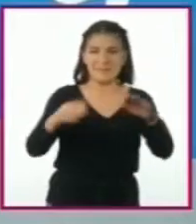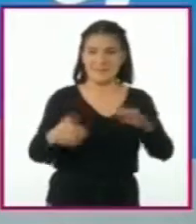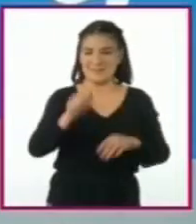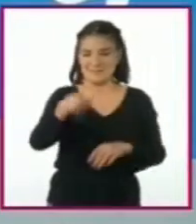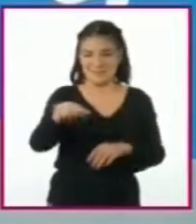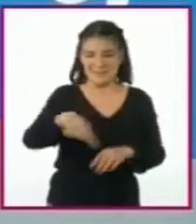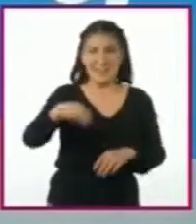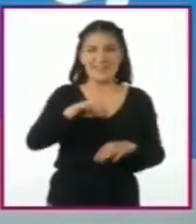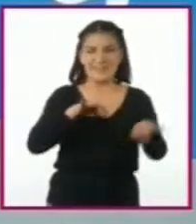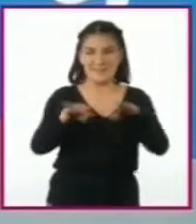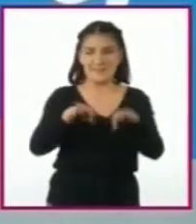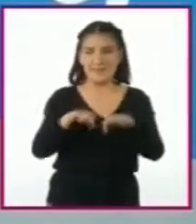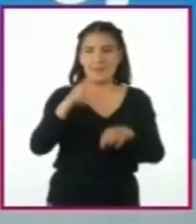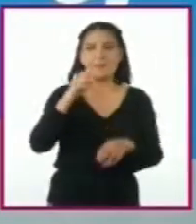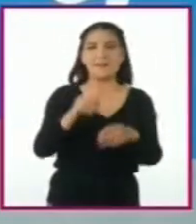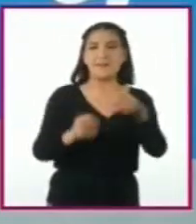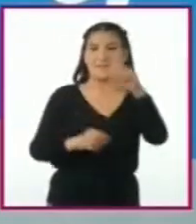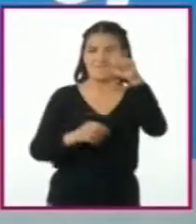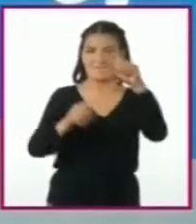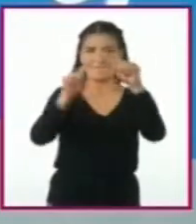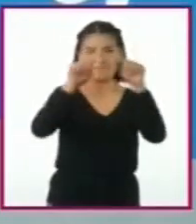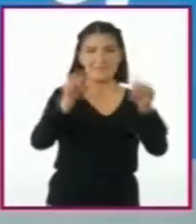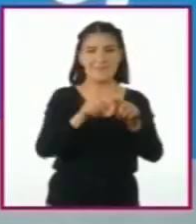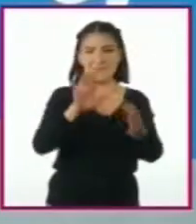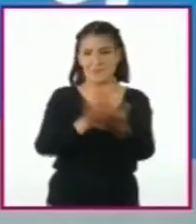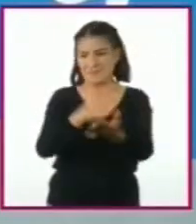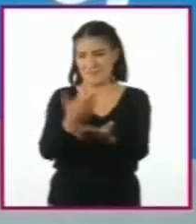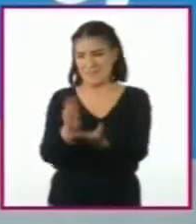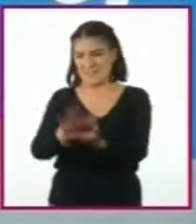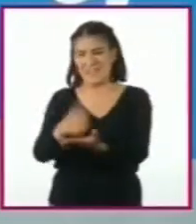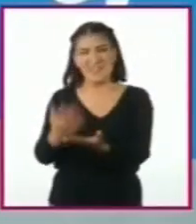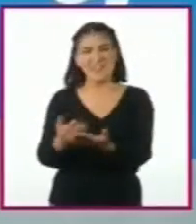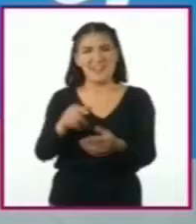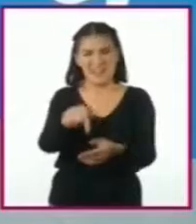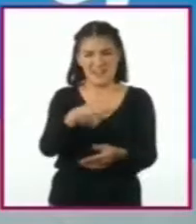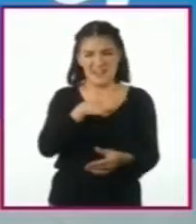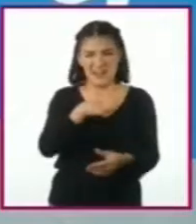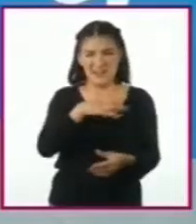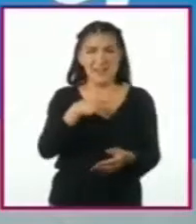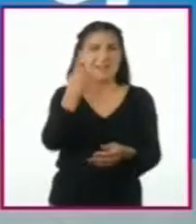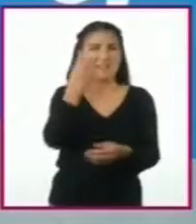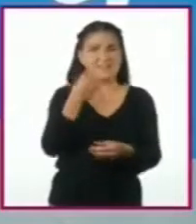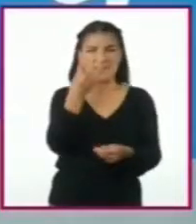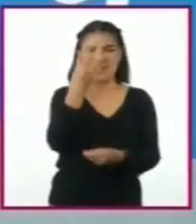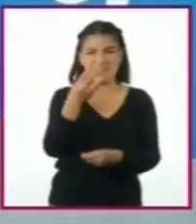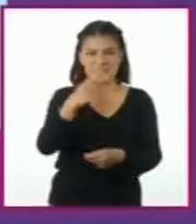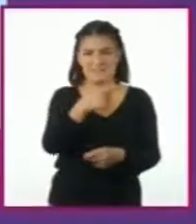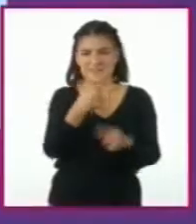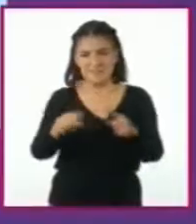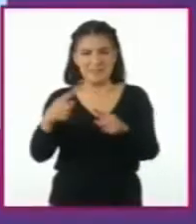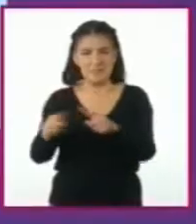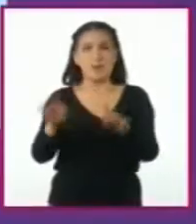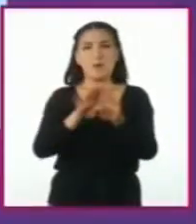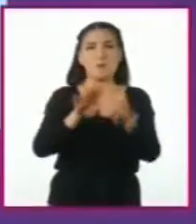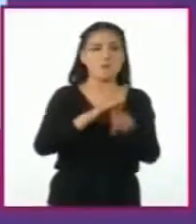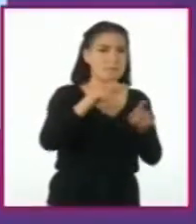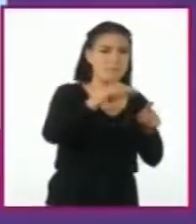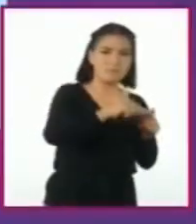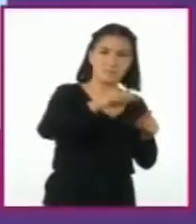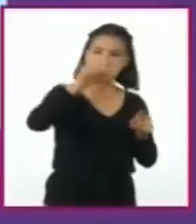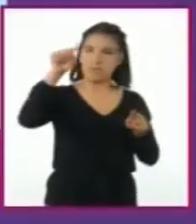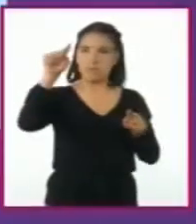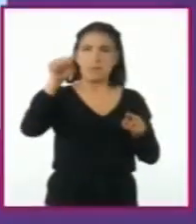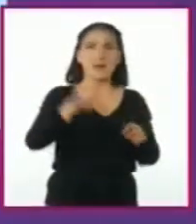3 tarjetas de diferentes tamaños y cada una con una de sus diagonales trazadas. Ella